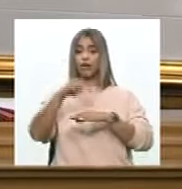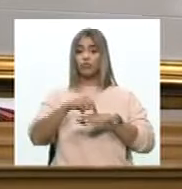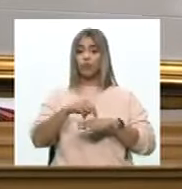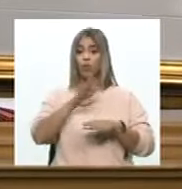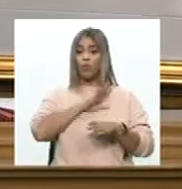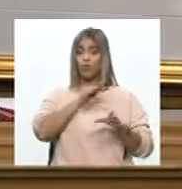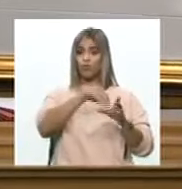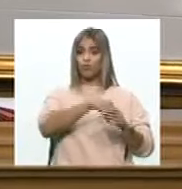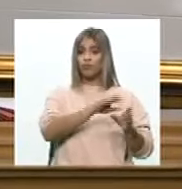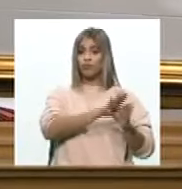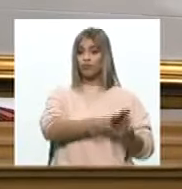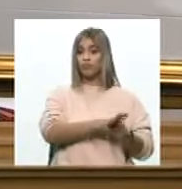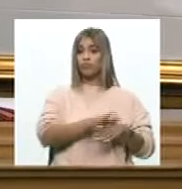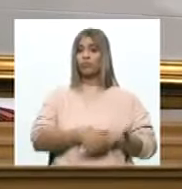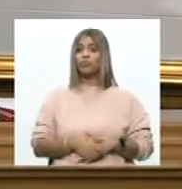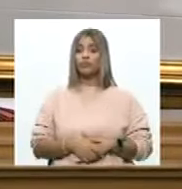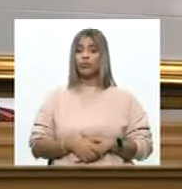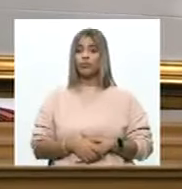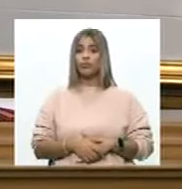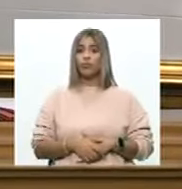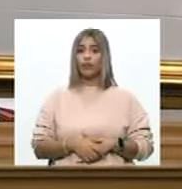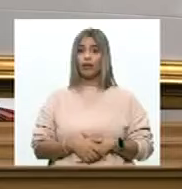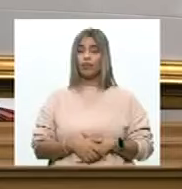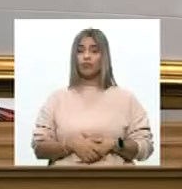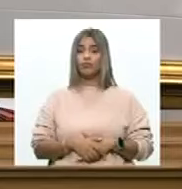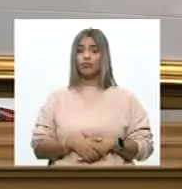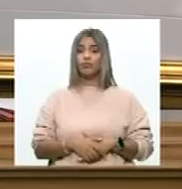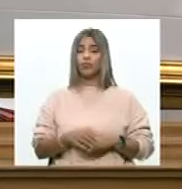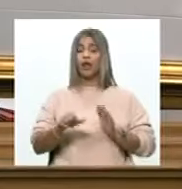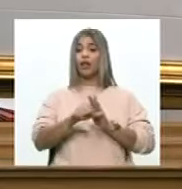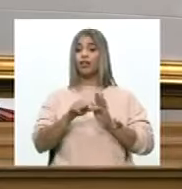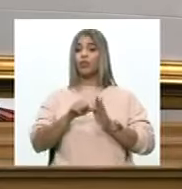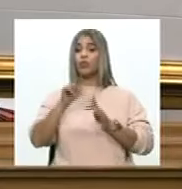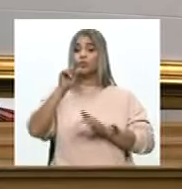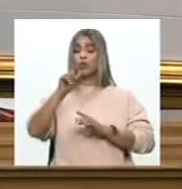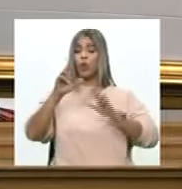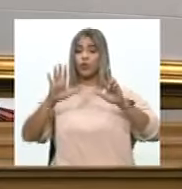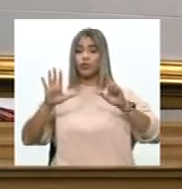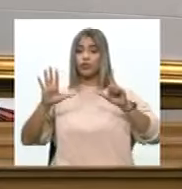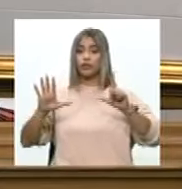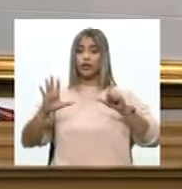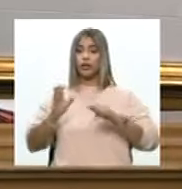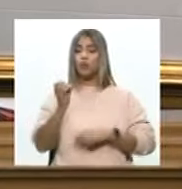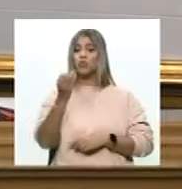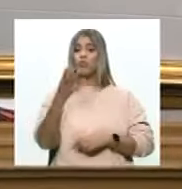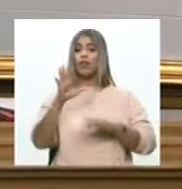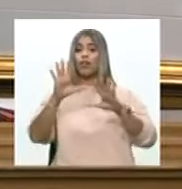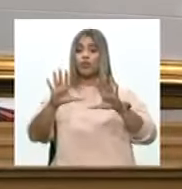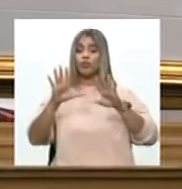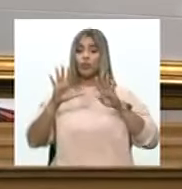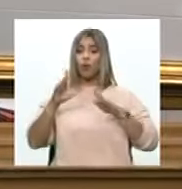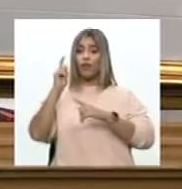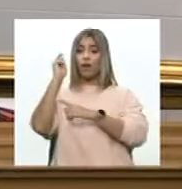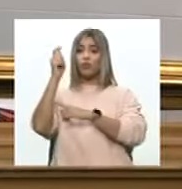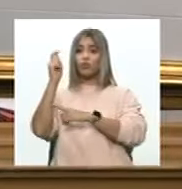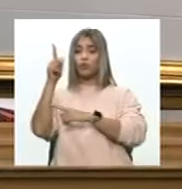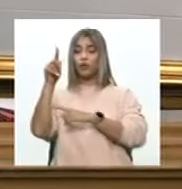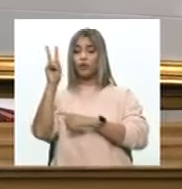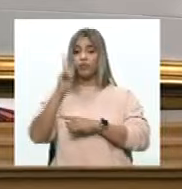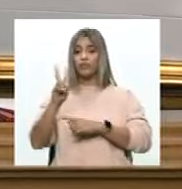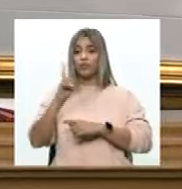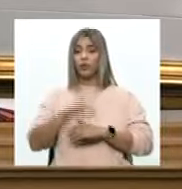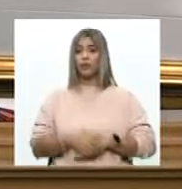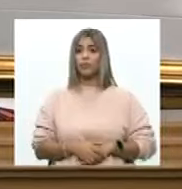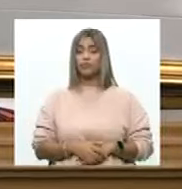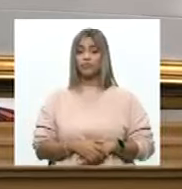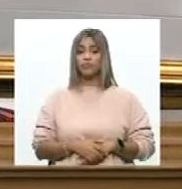de la Asamblea Nacional, en concordancia con el artículo 187, numeral 19 de la Constitución de la República Bolivariana